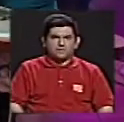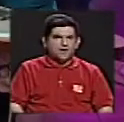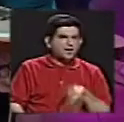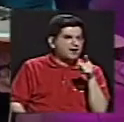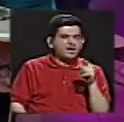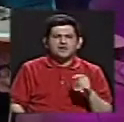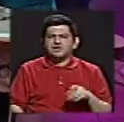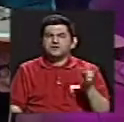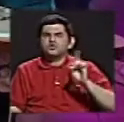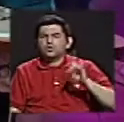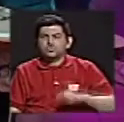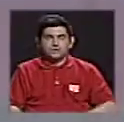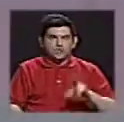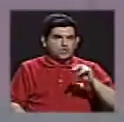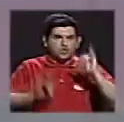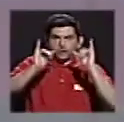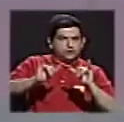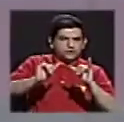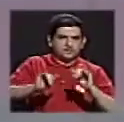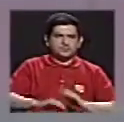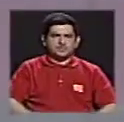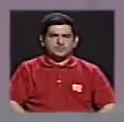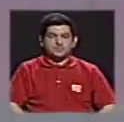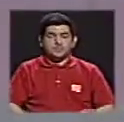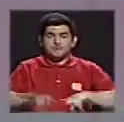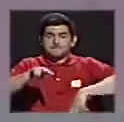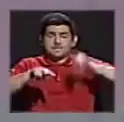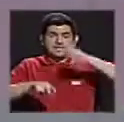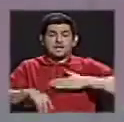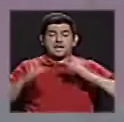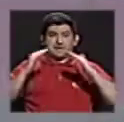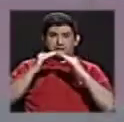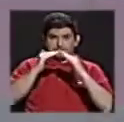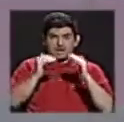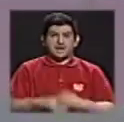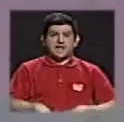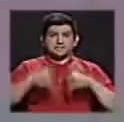quedar. Y la ventaja que tenemos en este momento es que en mi casa más bien,